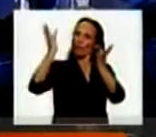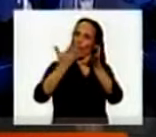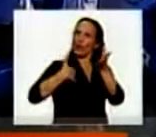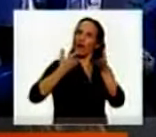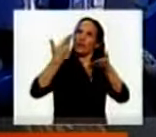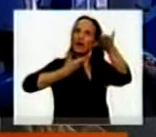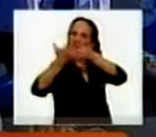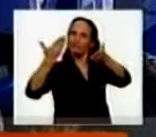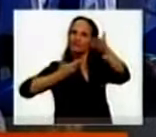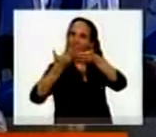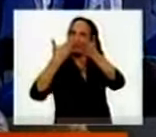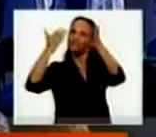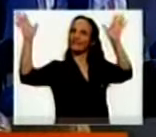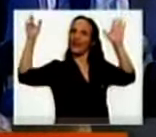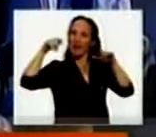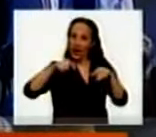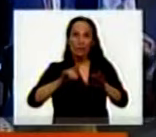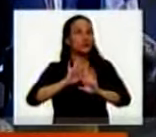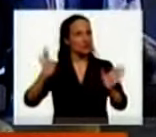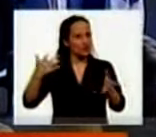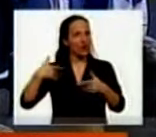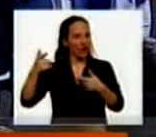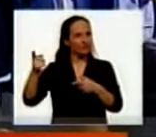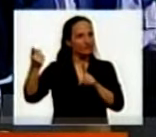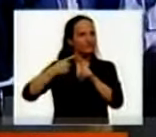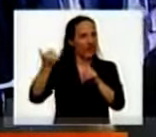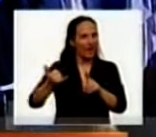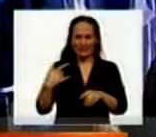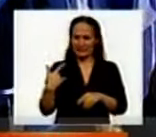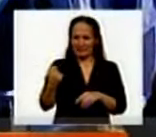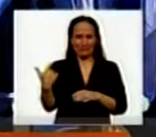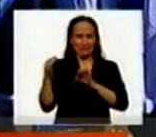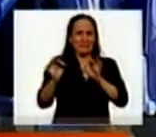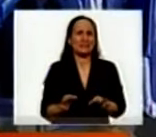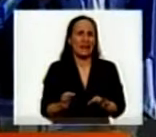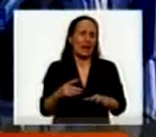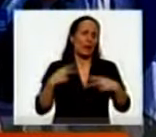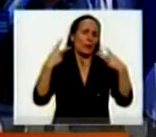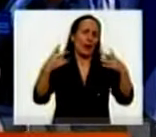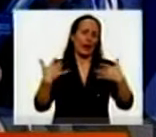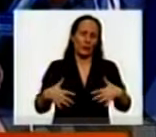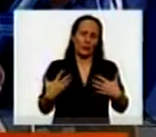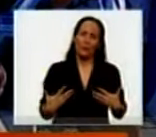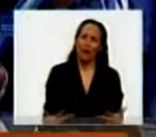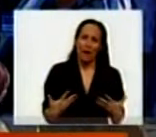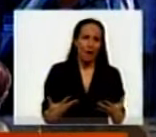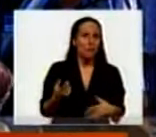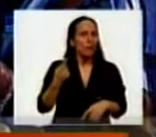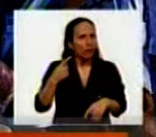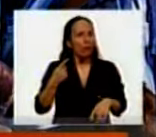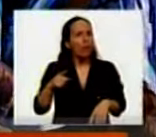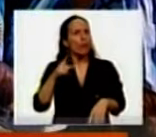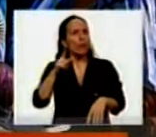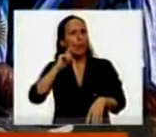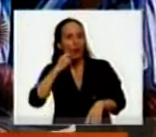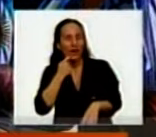mano. Acabamos de llegar de un viaje agotador, pero muy lindo y muy importante. Me